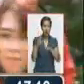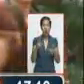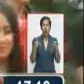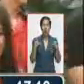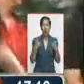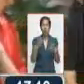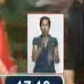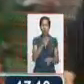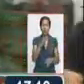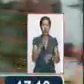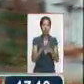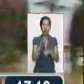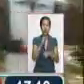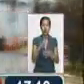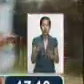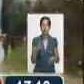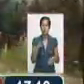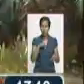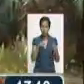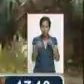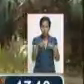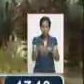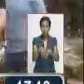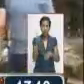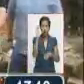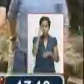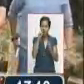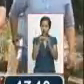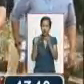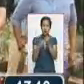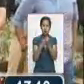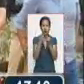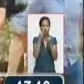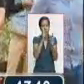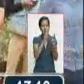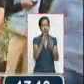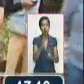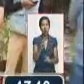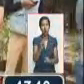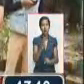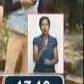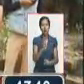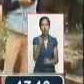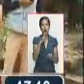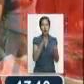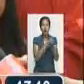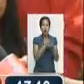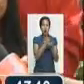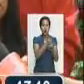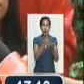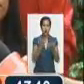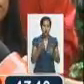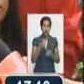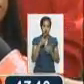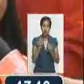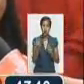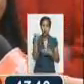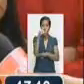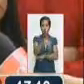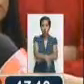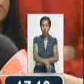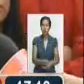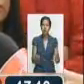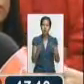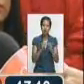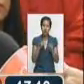Cívico aseguraron que están movilizados buscando más ayuda para la zona de la Chiquitanía. Nosotros esta noche vamos a salir a